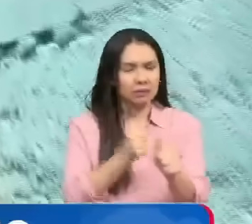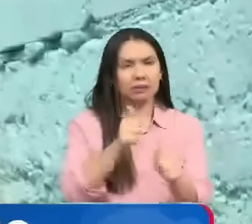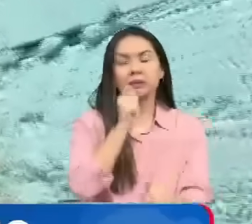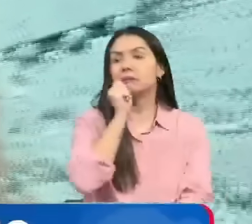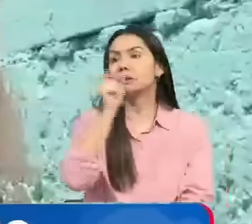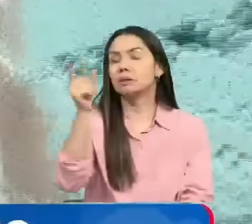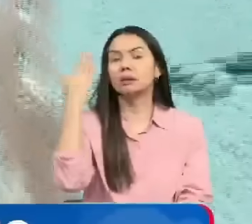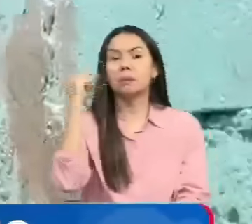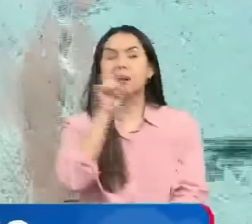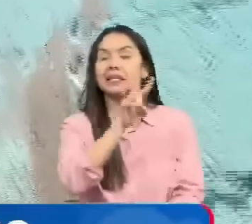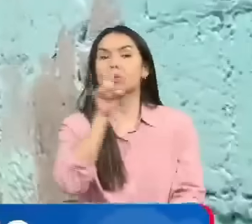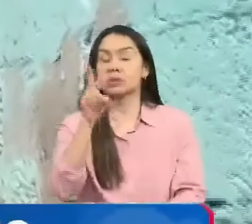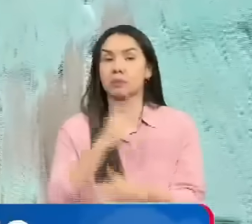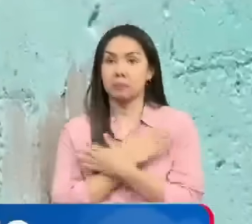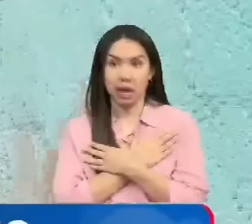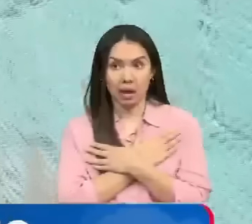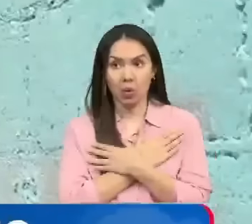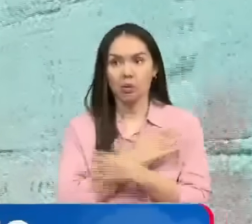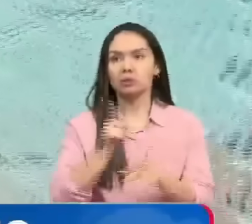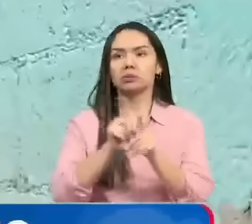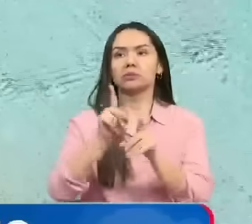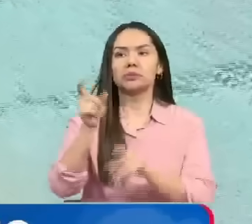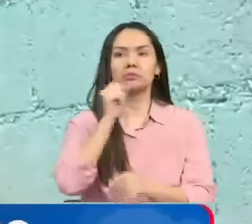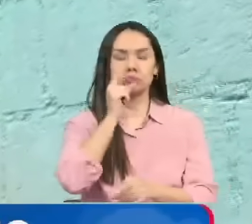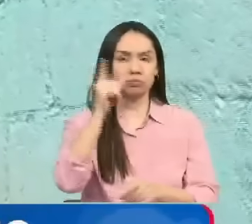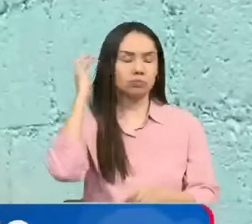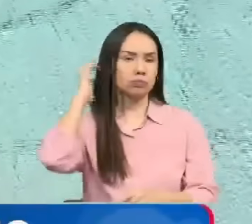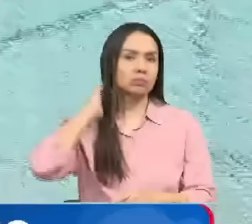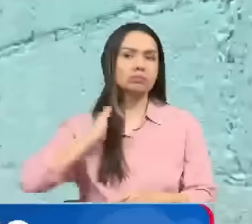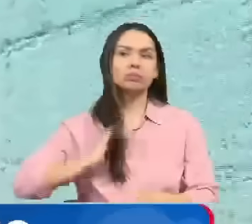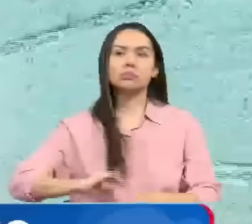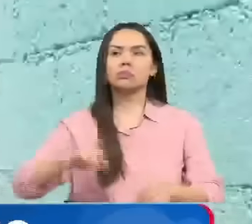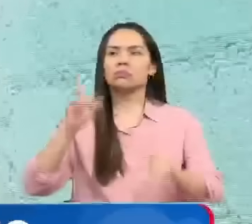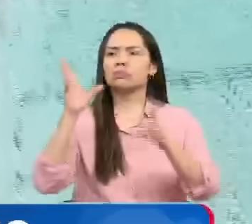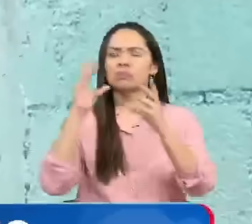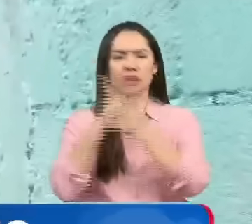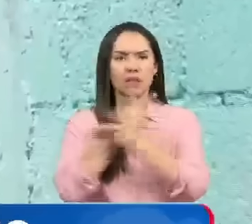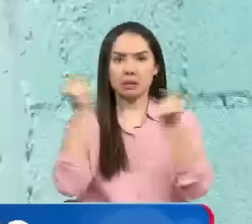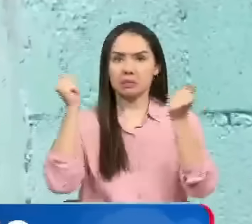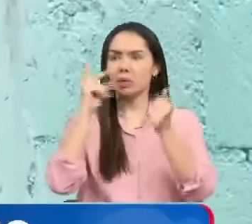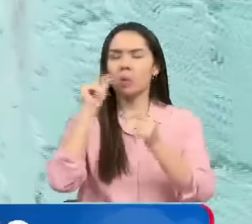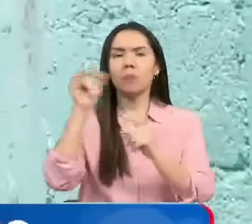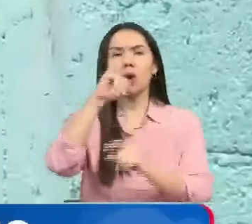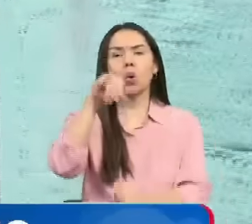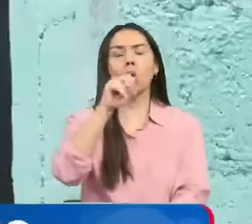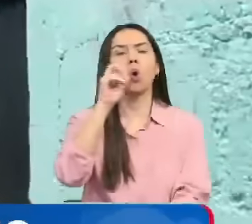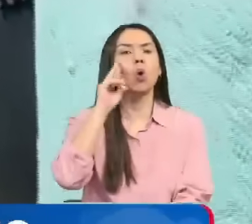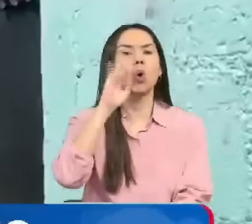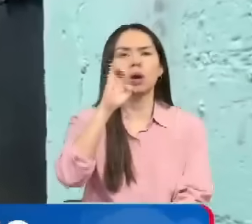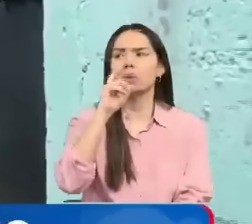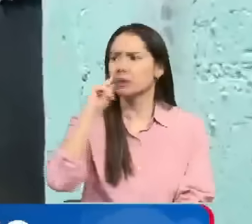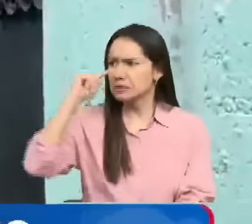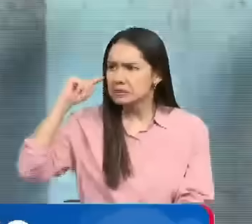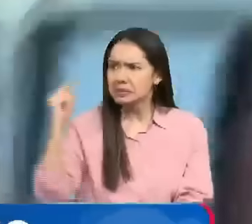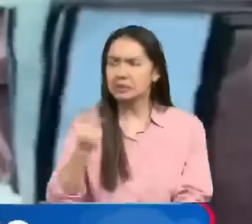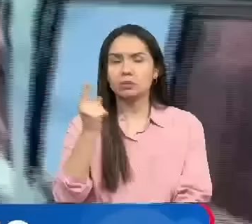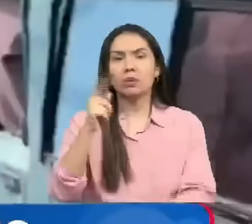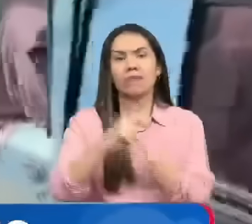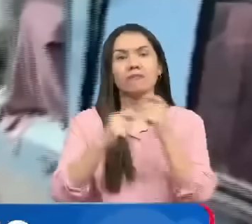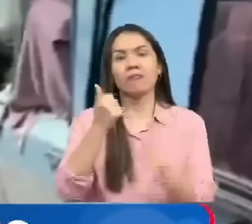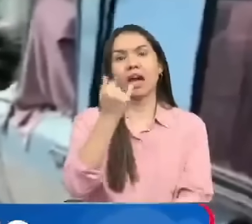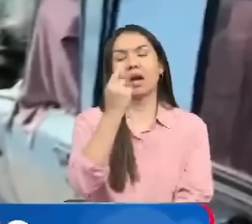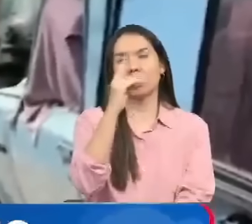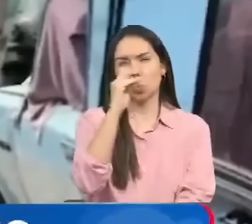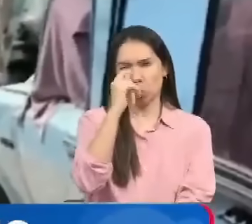pasado 22 de mayo, en donde se pone de conocimiento de las autoridades la desaparición de Jorge Sebastián Pop Chocó, conocido como Farruko